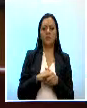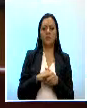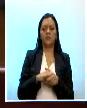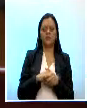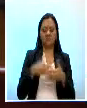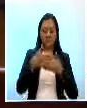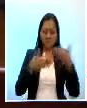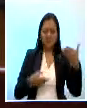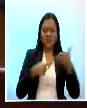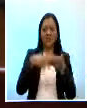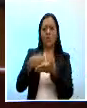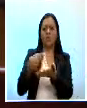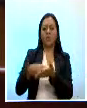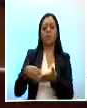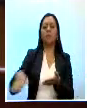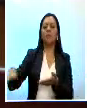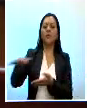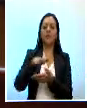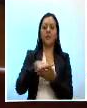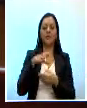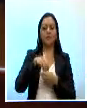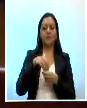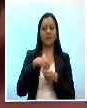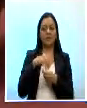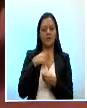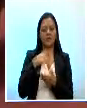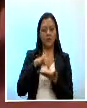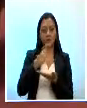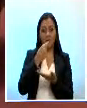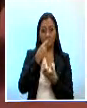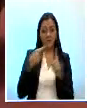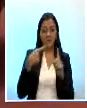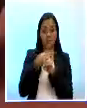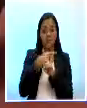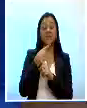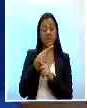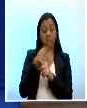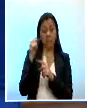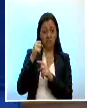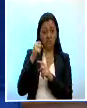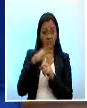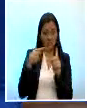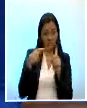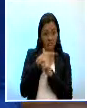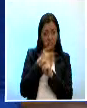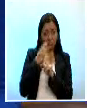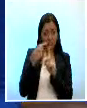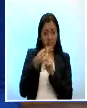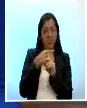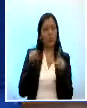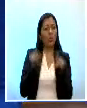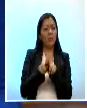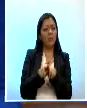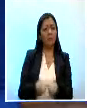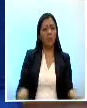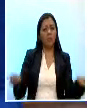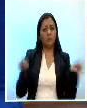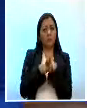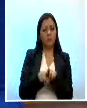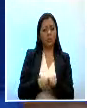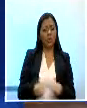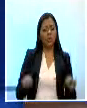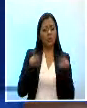la receta y vaya, cómprese en una farmacia particular. Pero allí no hay una contradicción de parte de ustedes, porque ese mismo cuestionamiento han hecho a lo